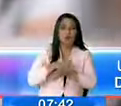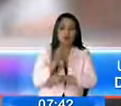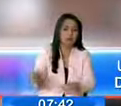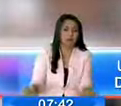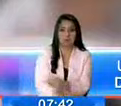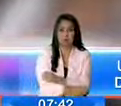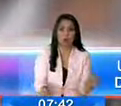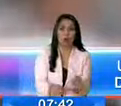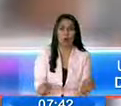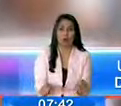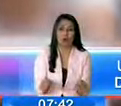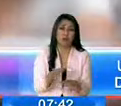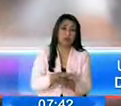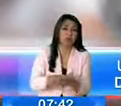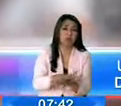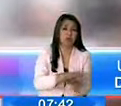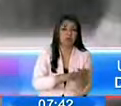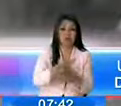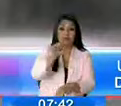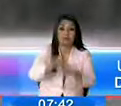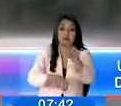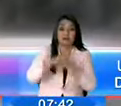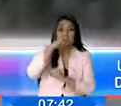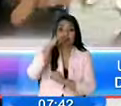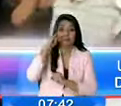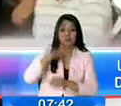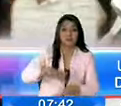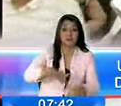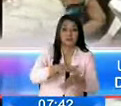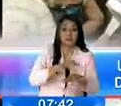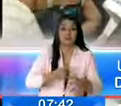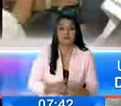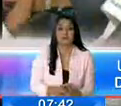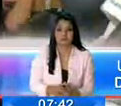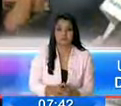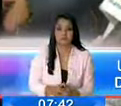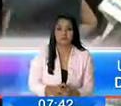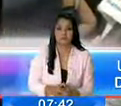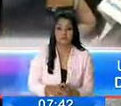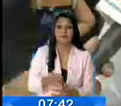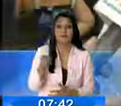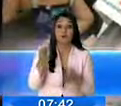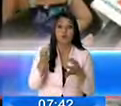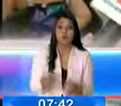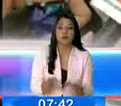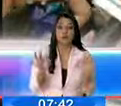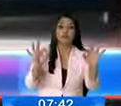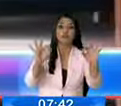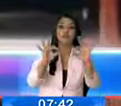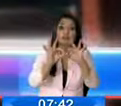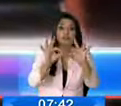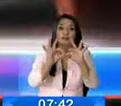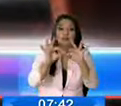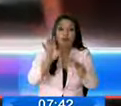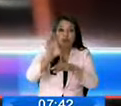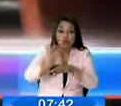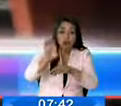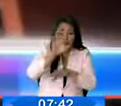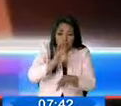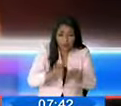y generaría mucho daño a menores de edad. Había ingresado a la cuenta de Facebook del colegio y